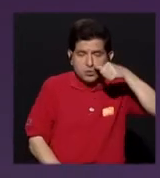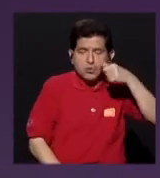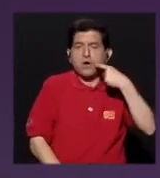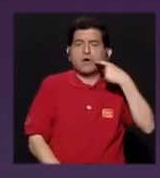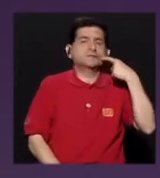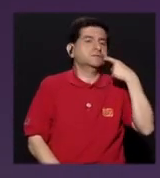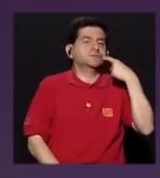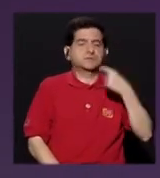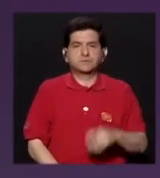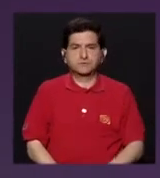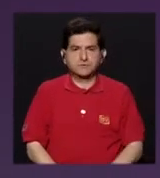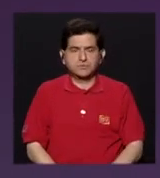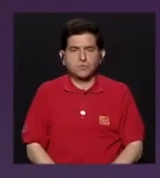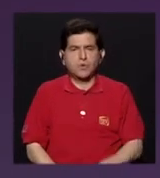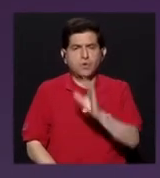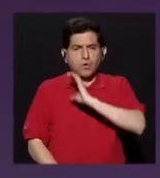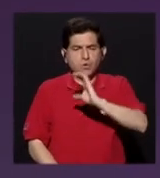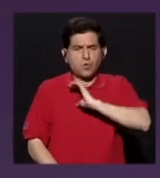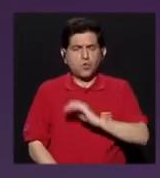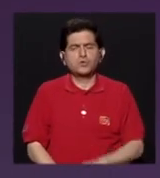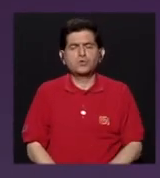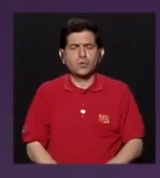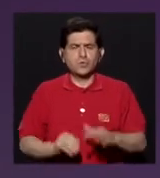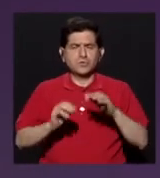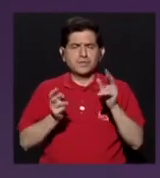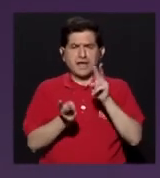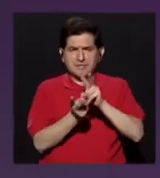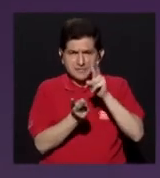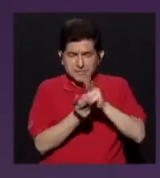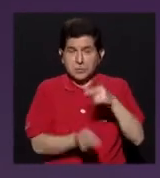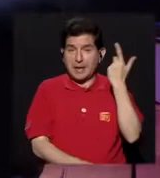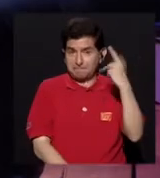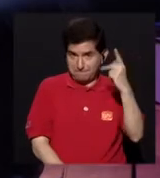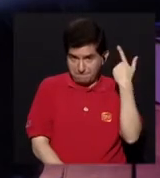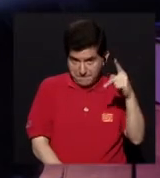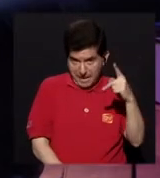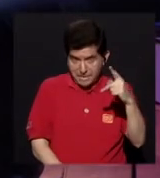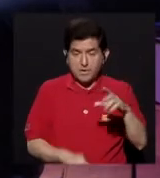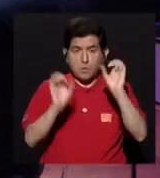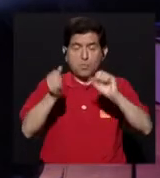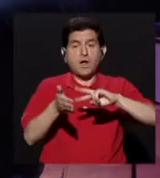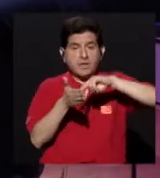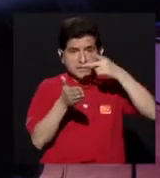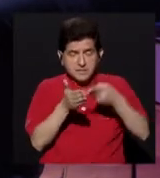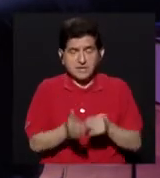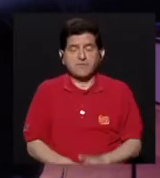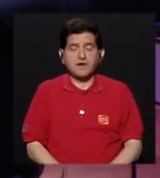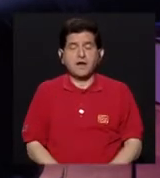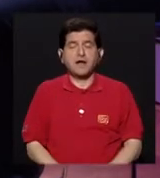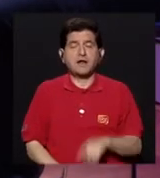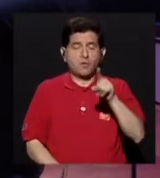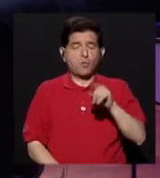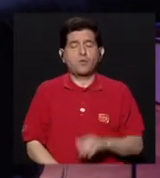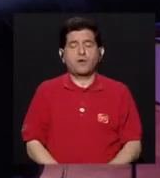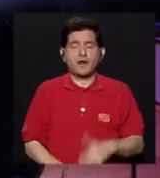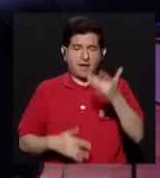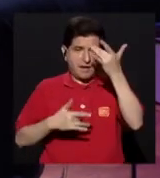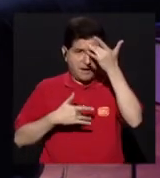dependencia, las conductas sexuales de riesgo que pueden conducir a una infección de transmisión